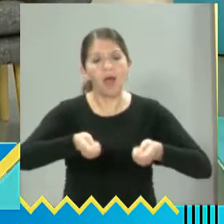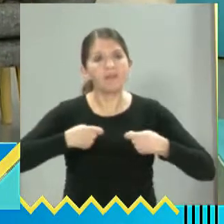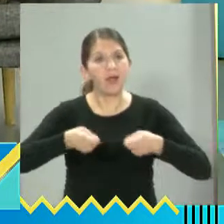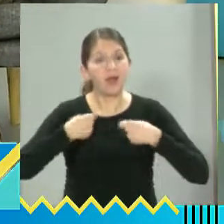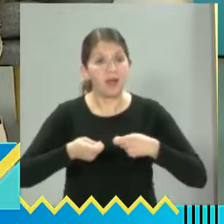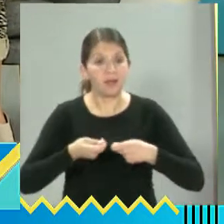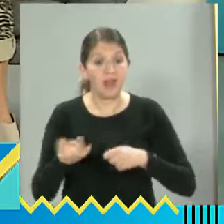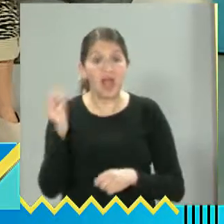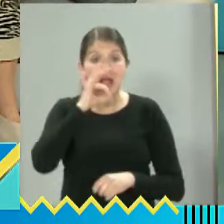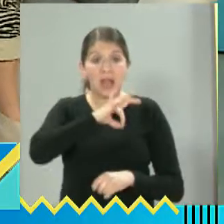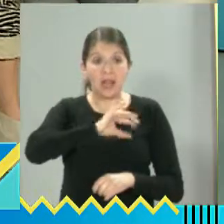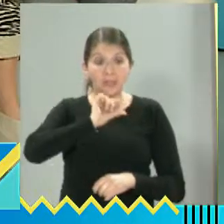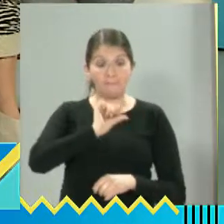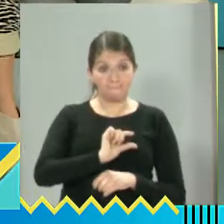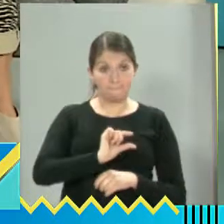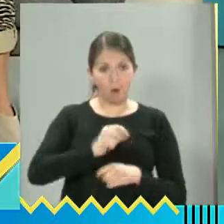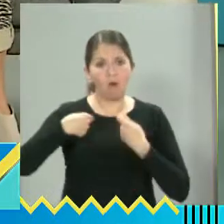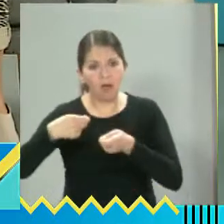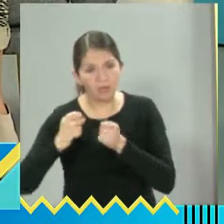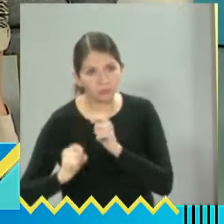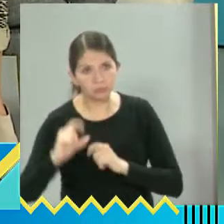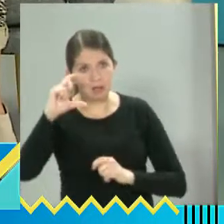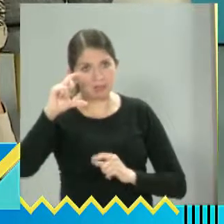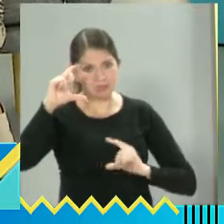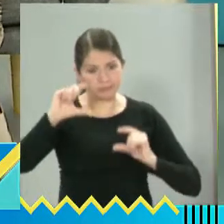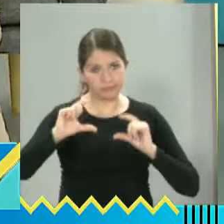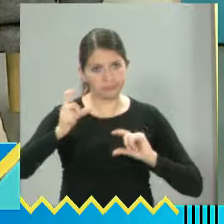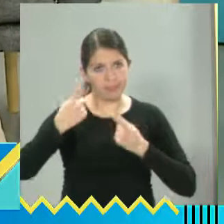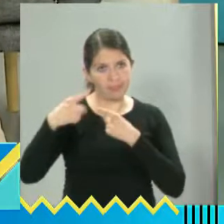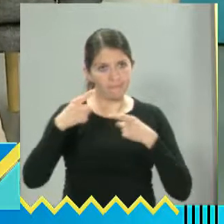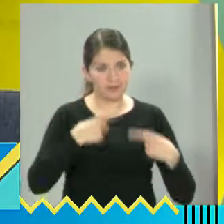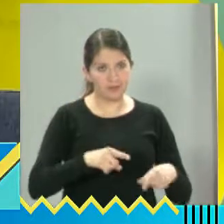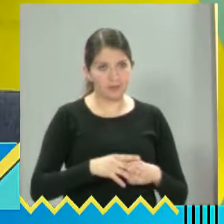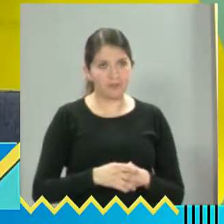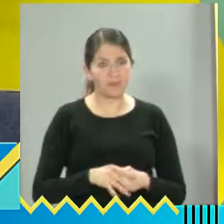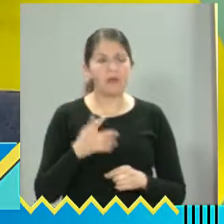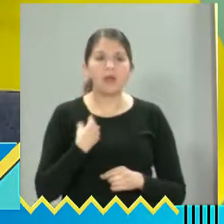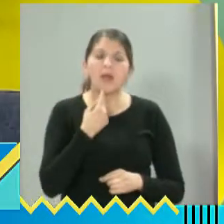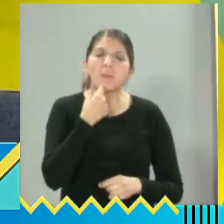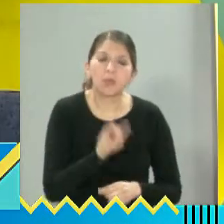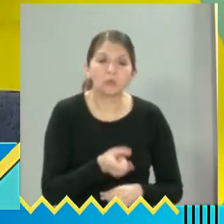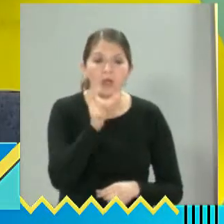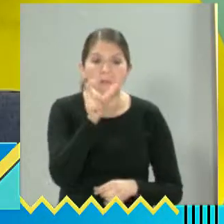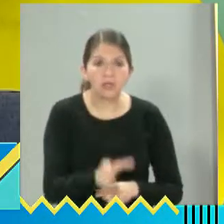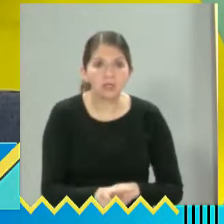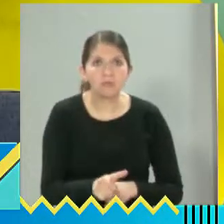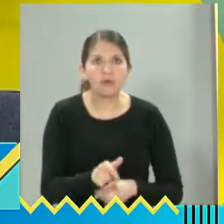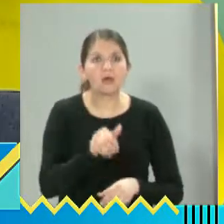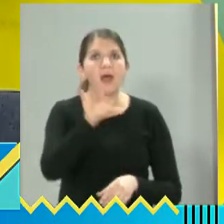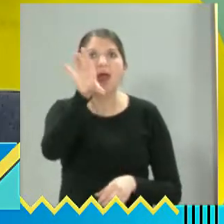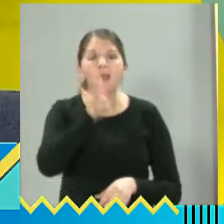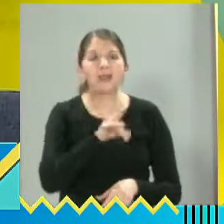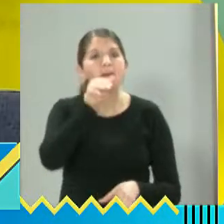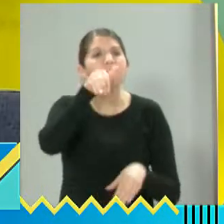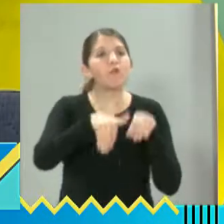ingresa. Ahora, quizás vos me preguntás por qué el argentino vota siempre al demagogo,